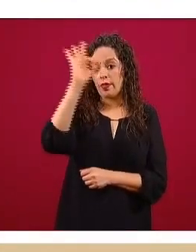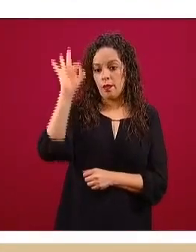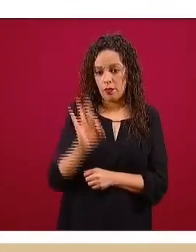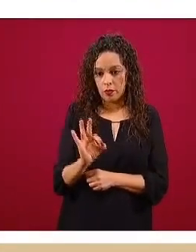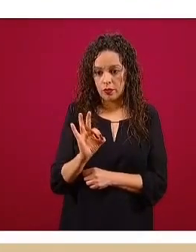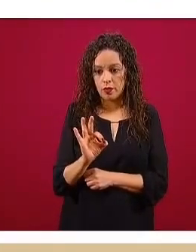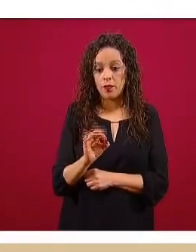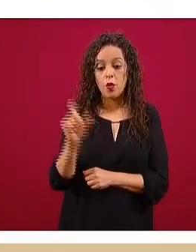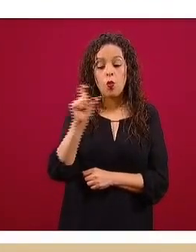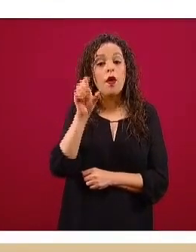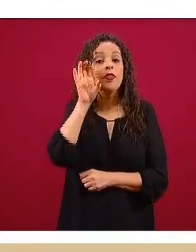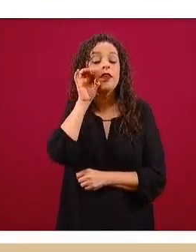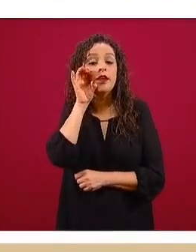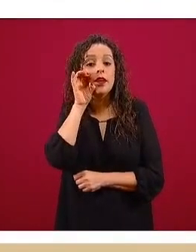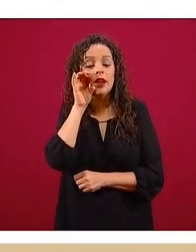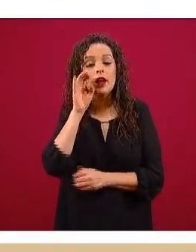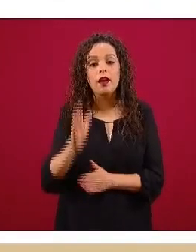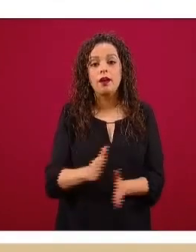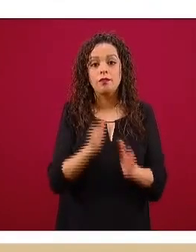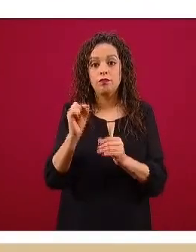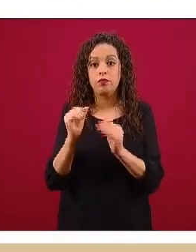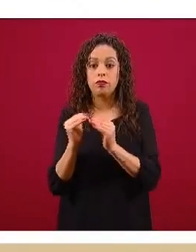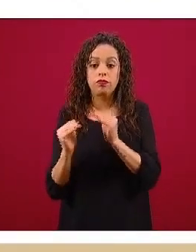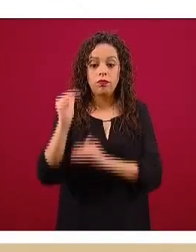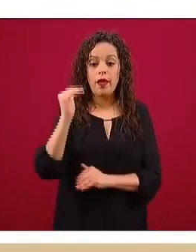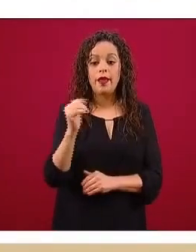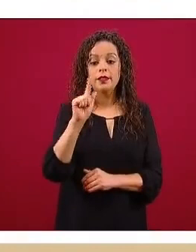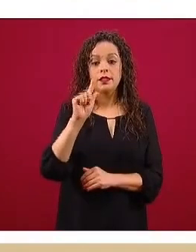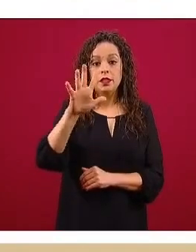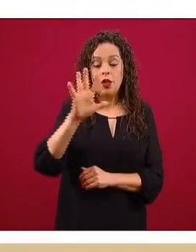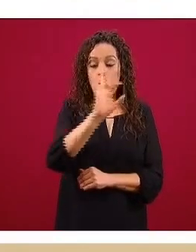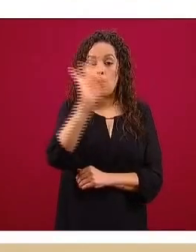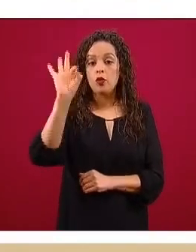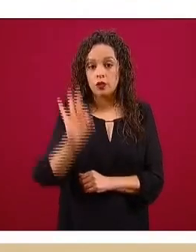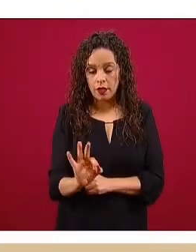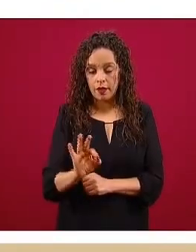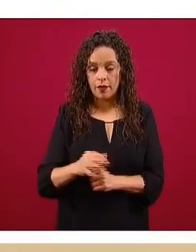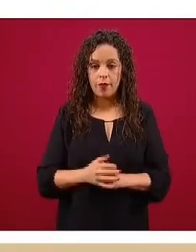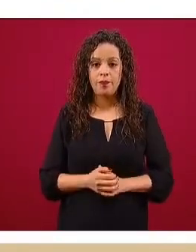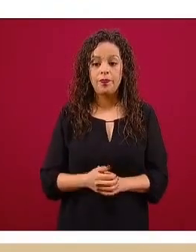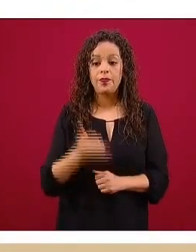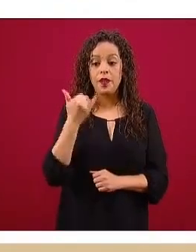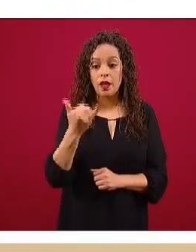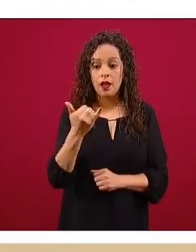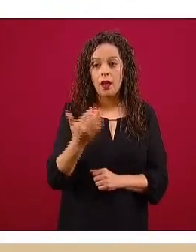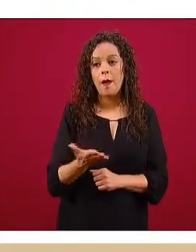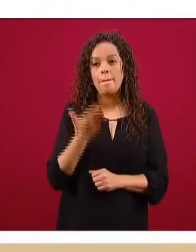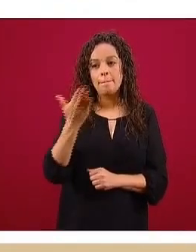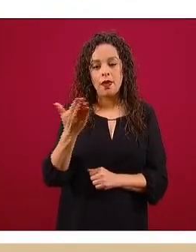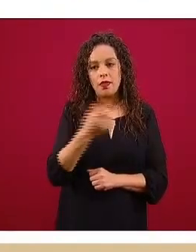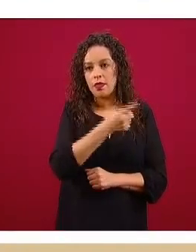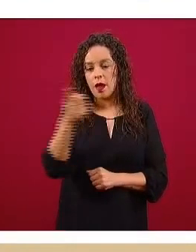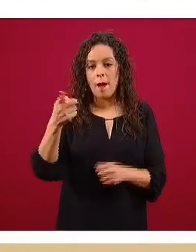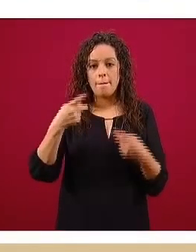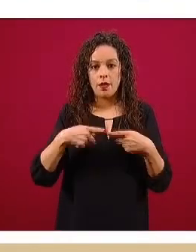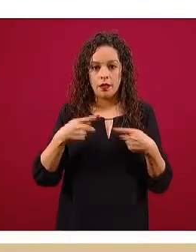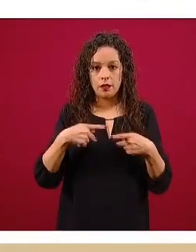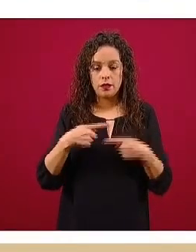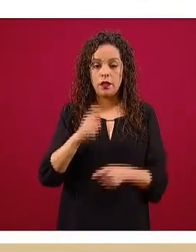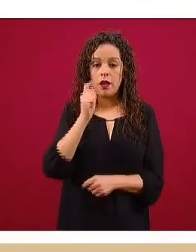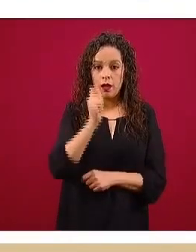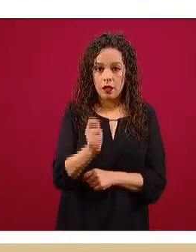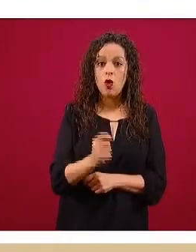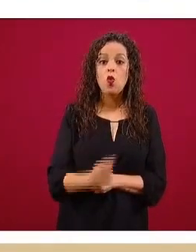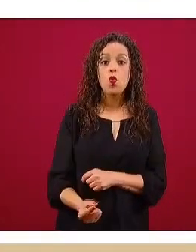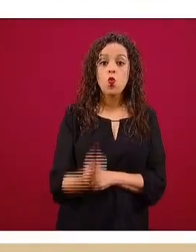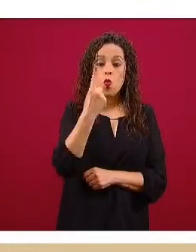75% en naranja, y se le pide a la población que contribuya con la actividad, enviando